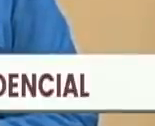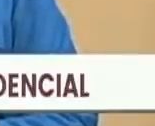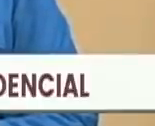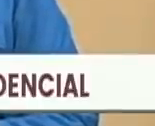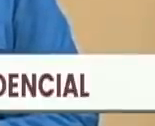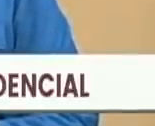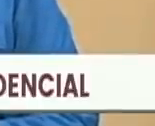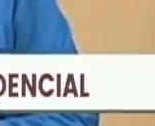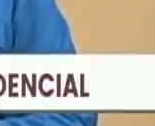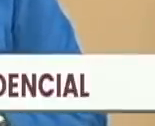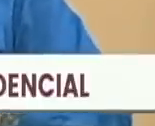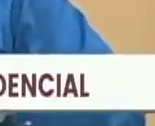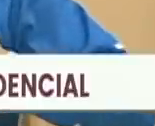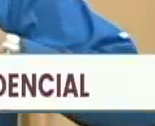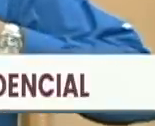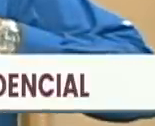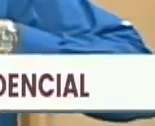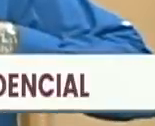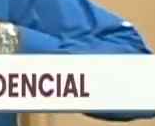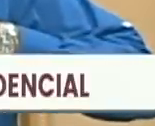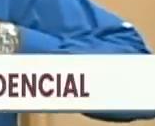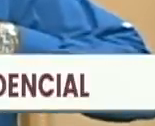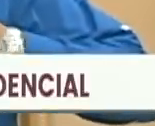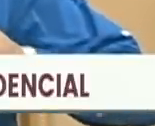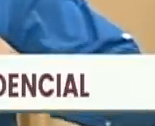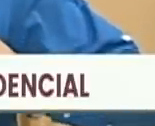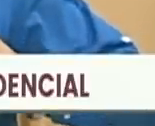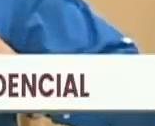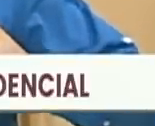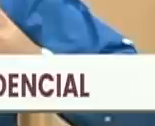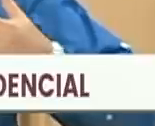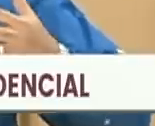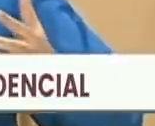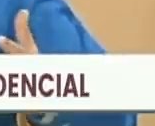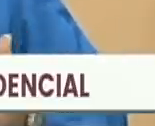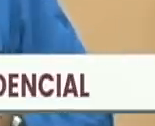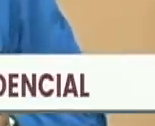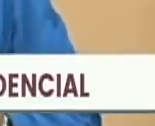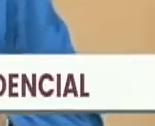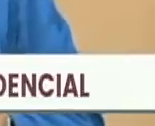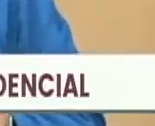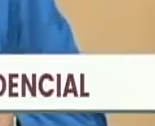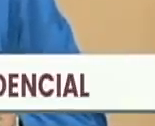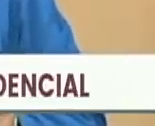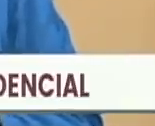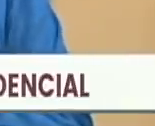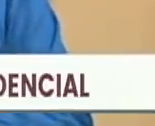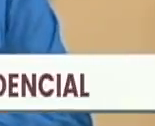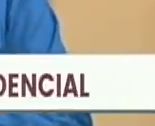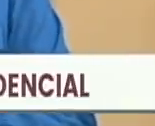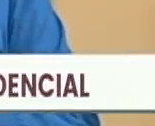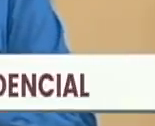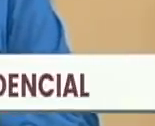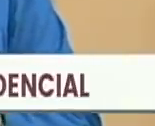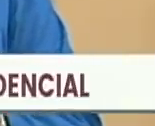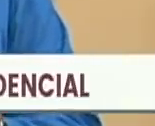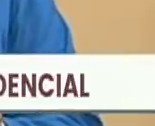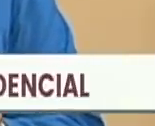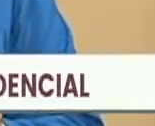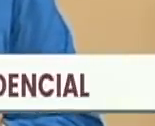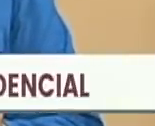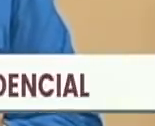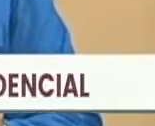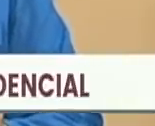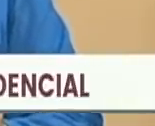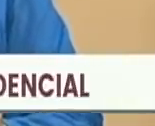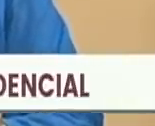pie el plan 5+10, que es el modelo venezolano para manejar la pandemia que ha azotado a la